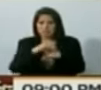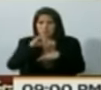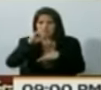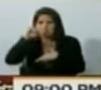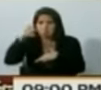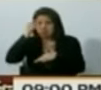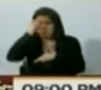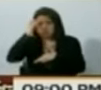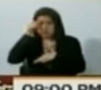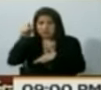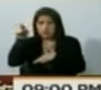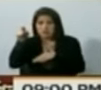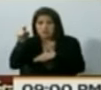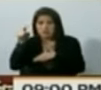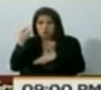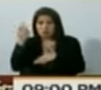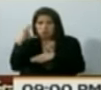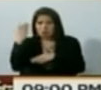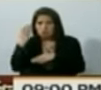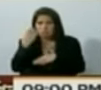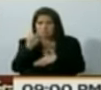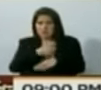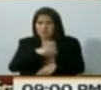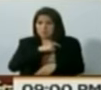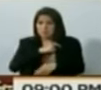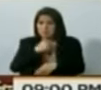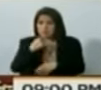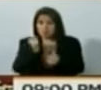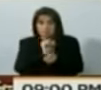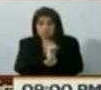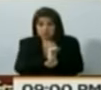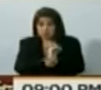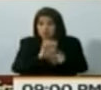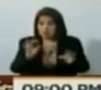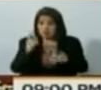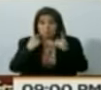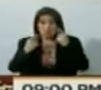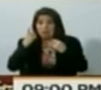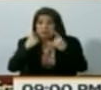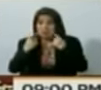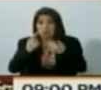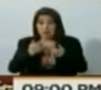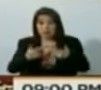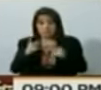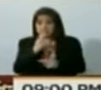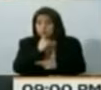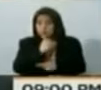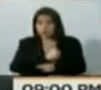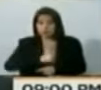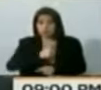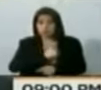quedar preso. No hay chillido después de ningún tipo. Numeral, chavismo es...